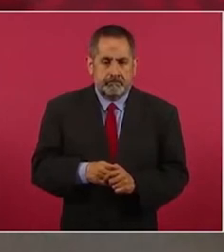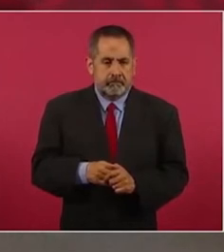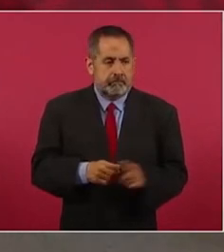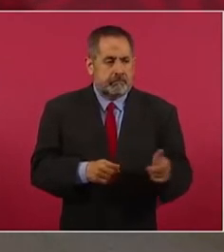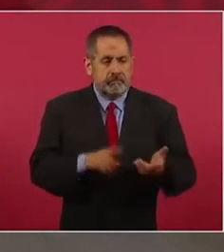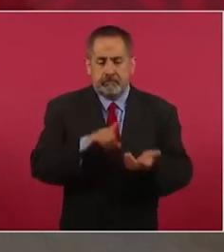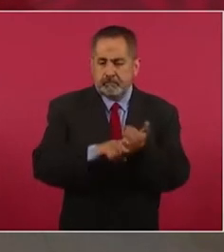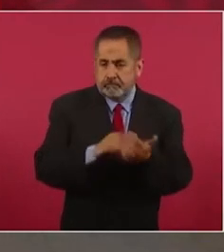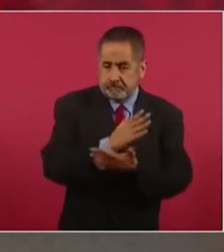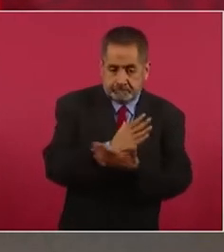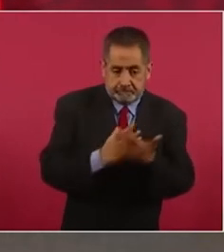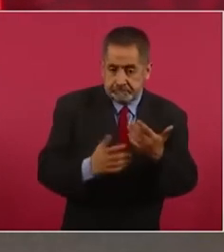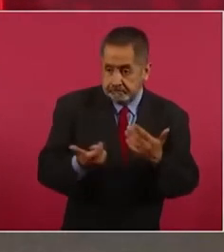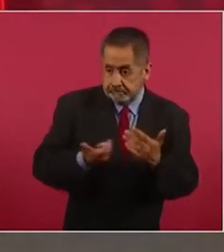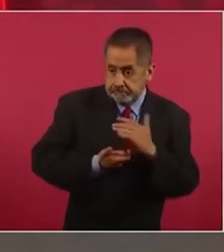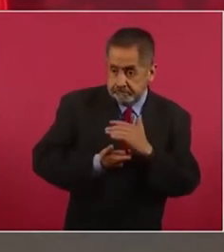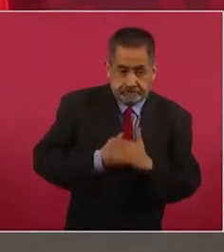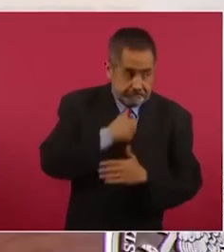mocharon.